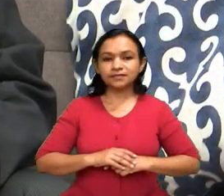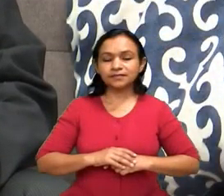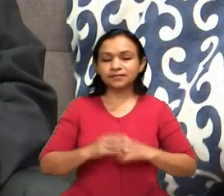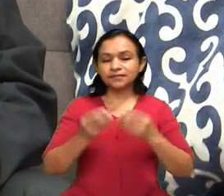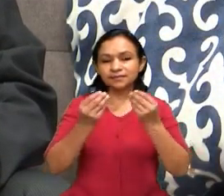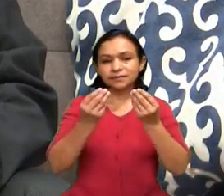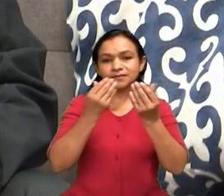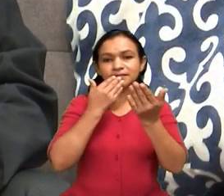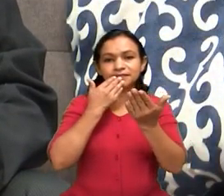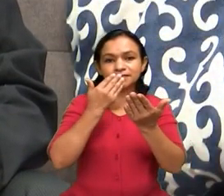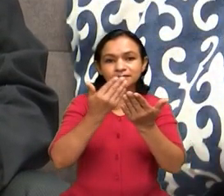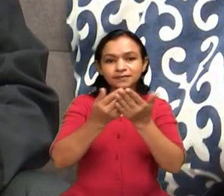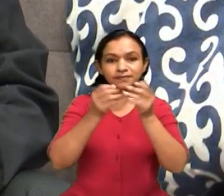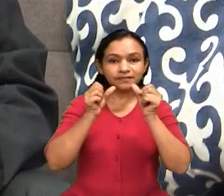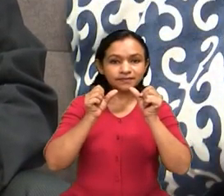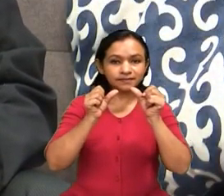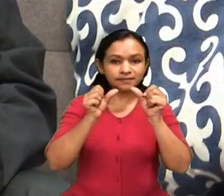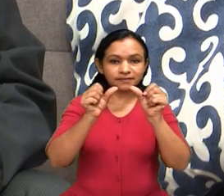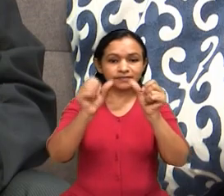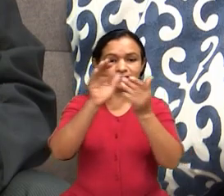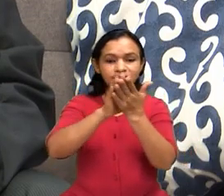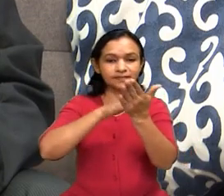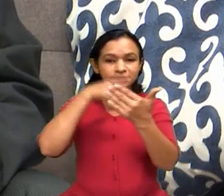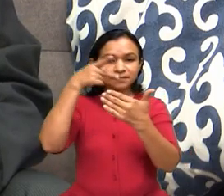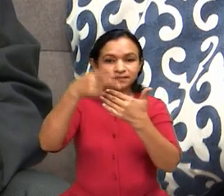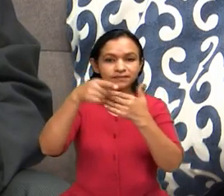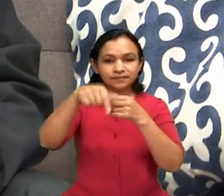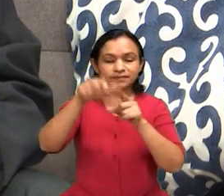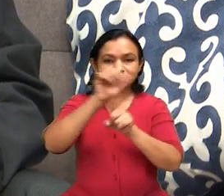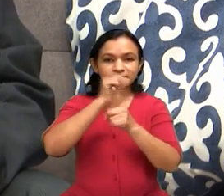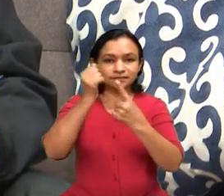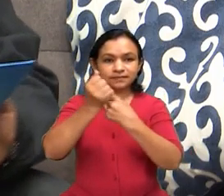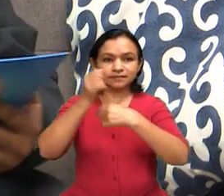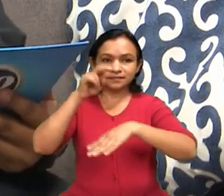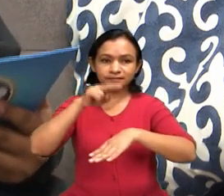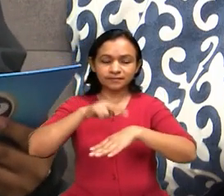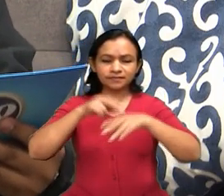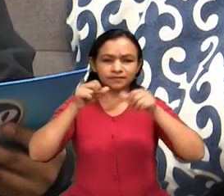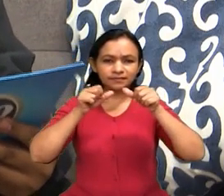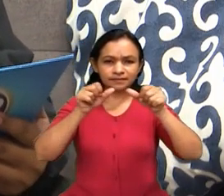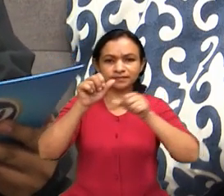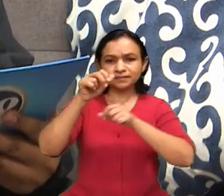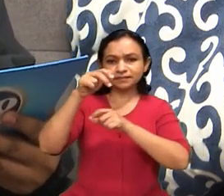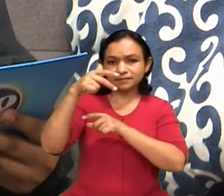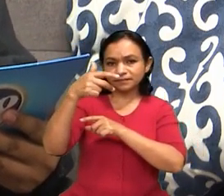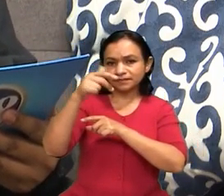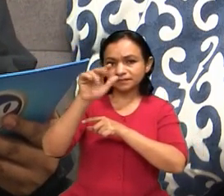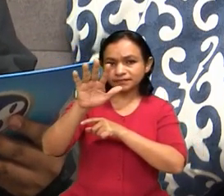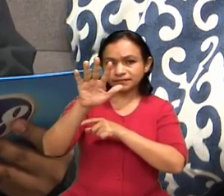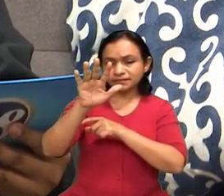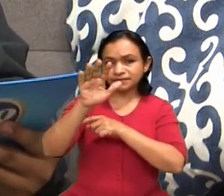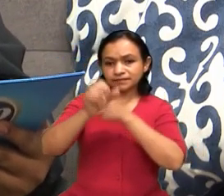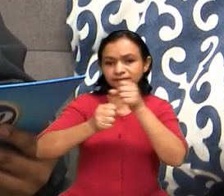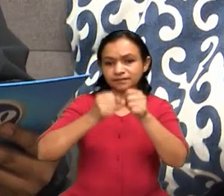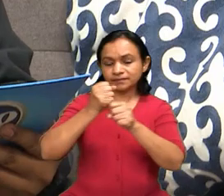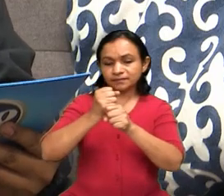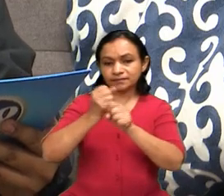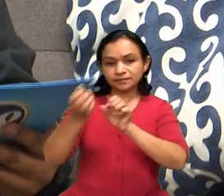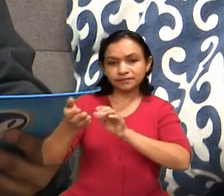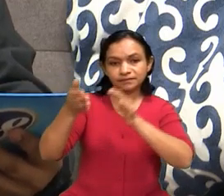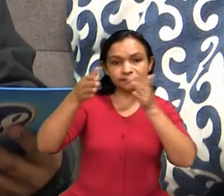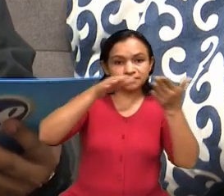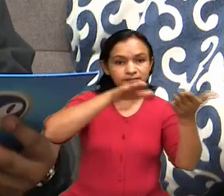Muchas gracias por continuar acompañándonos en su programa desde el Parlamento. Continuamos, 85 años del tránsito a la inmortalidad general Augusto C.